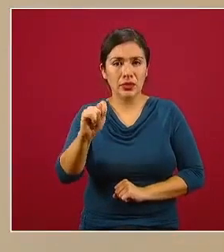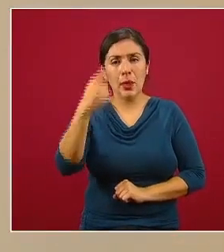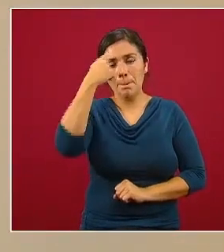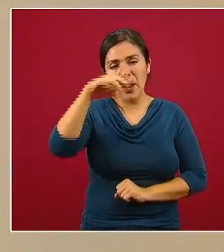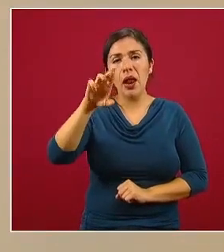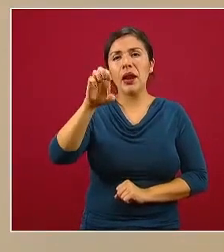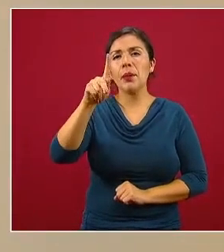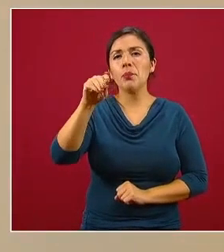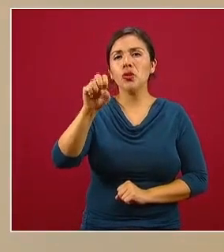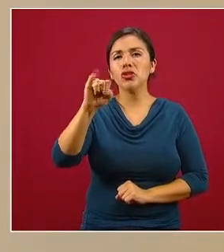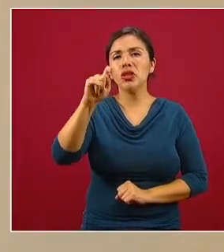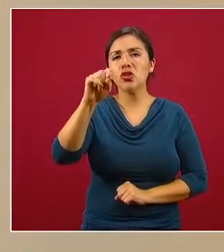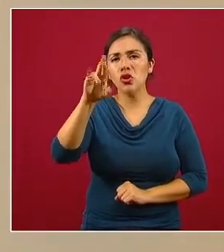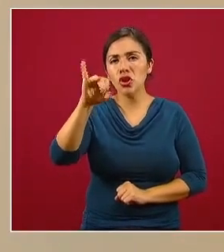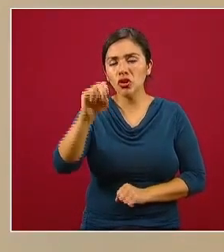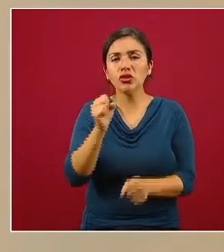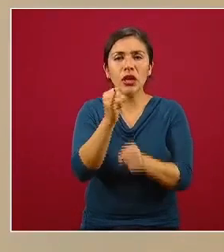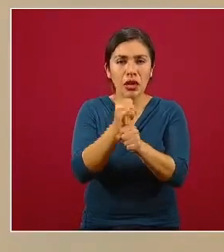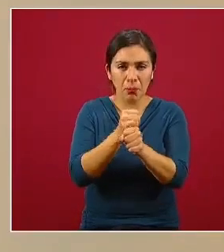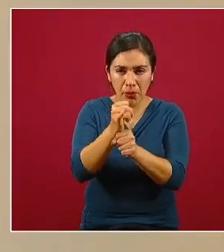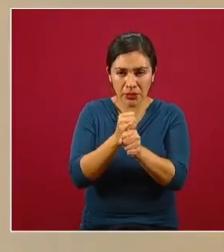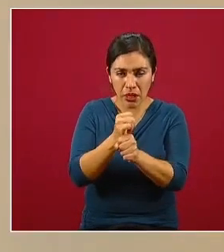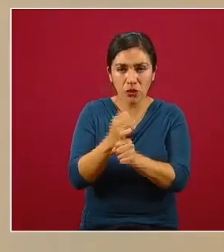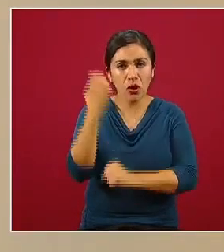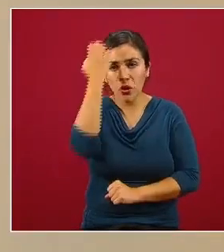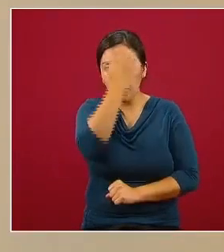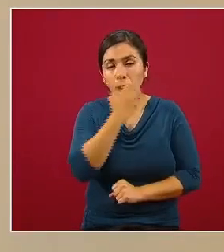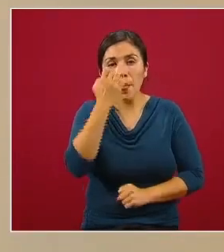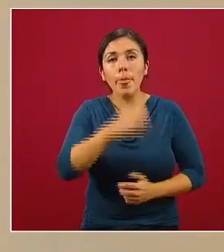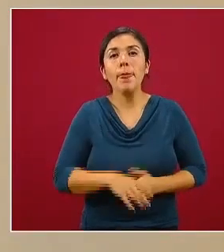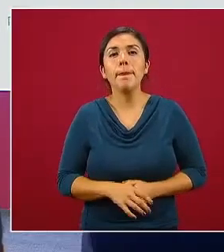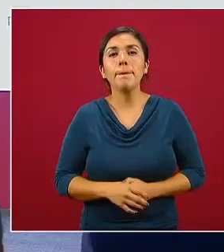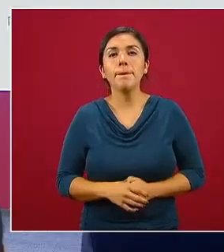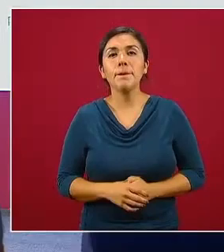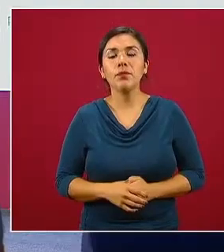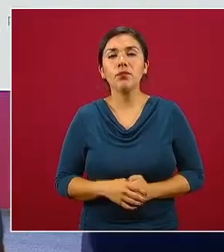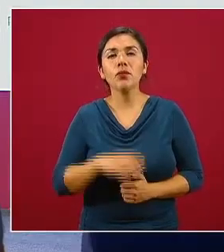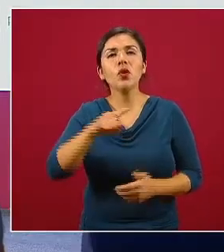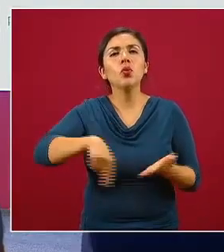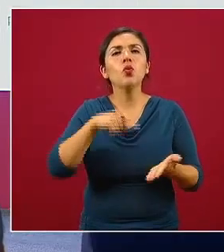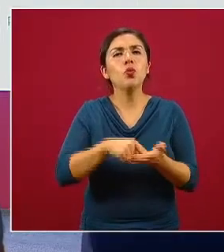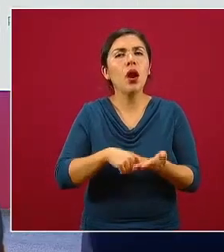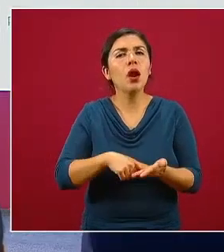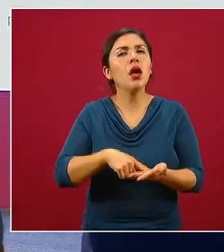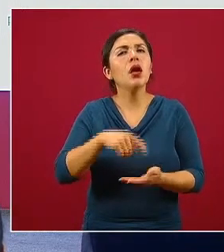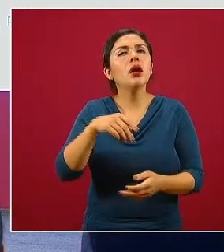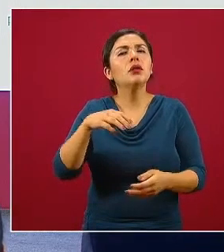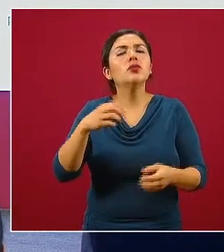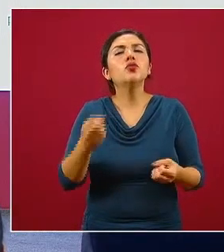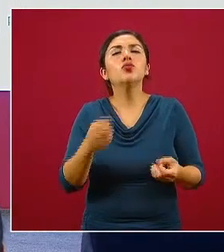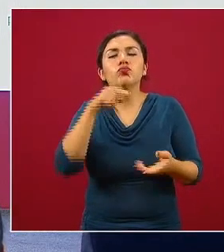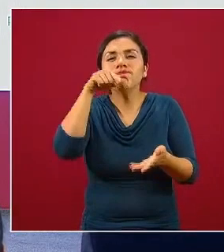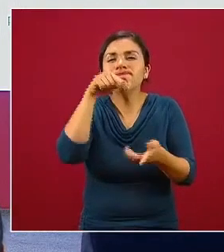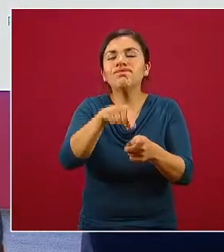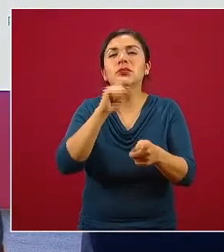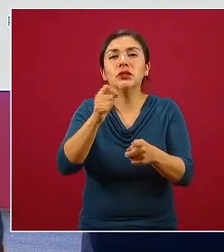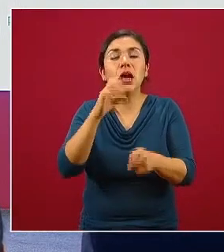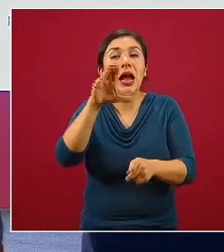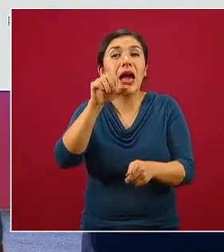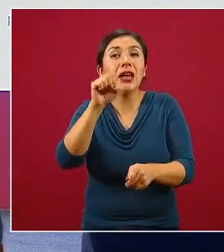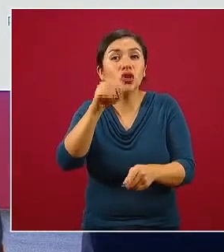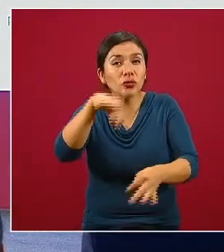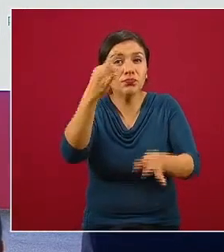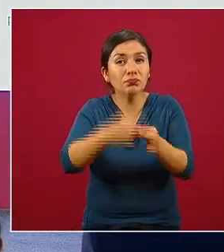repositorios, investigación y prospectiva. Análisis de conglomerados espaciales de casos confirmados, análisis exploratorios,